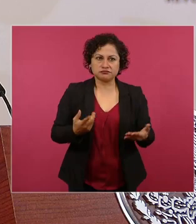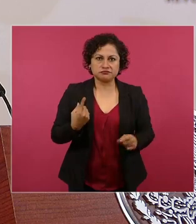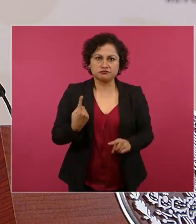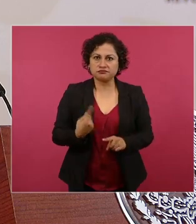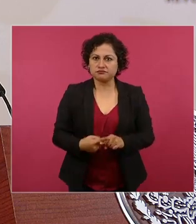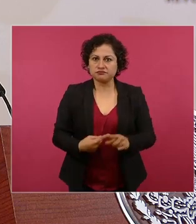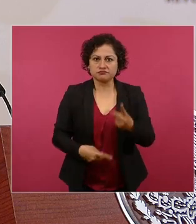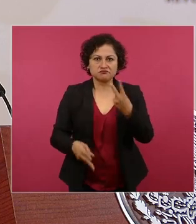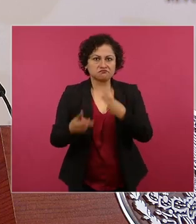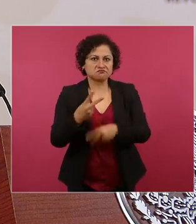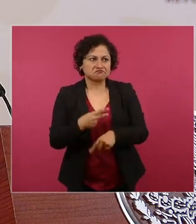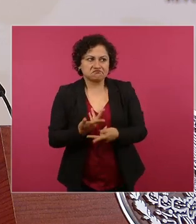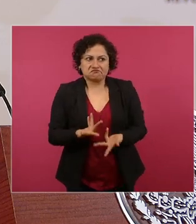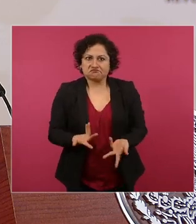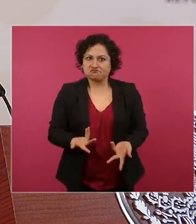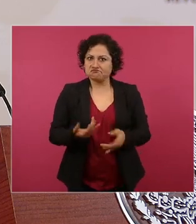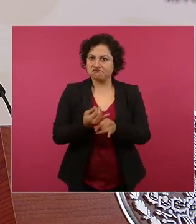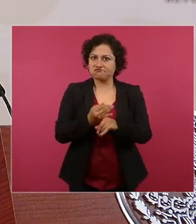Pues ya sabemos.